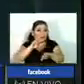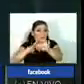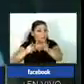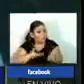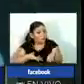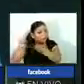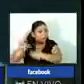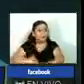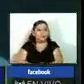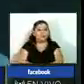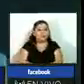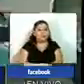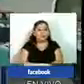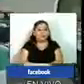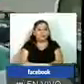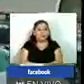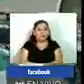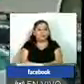alta.